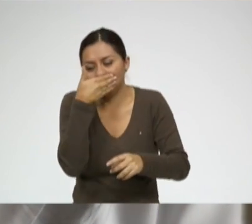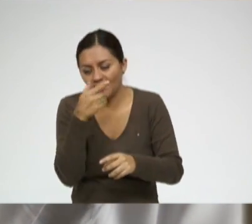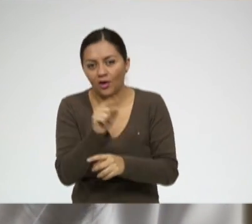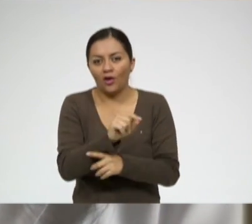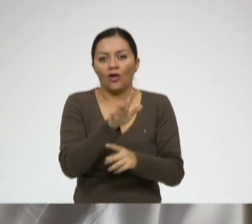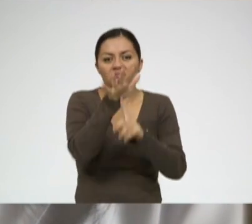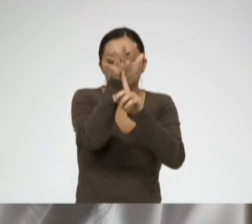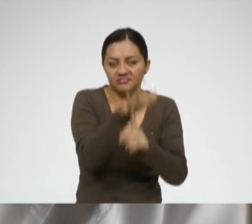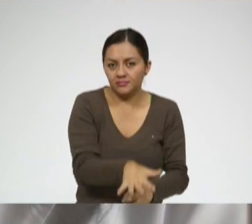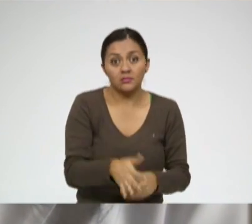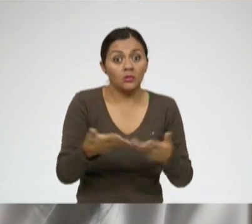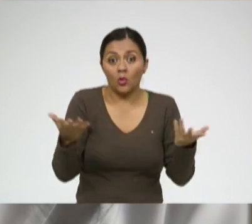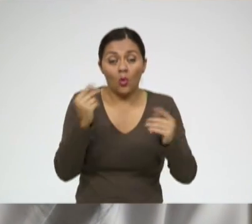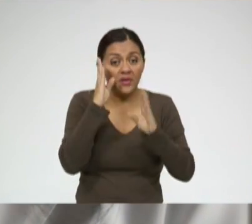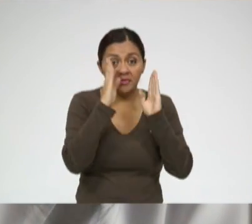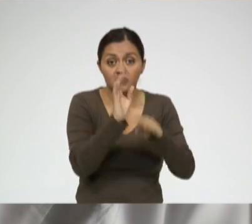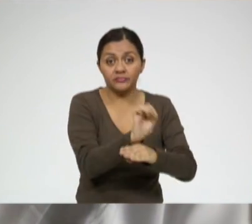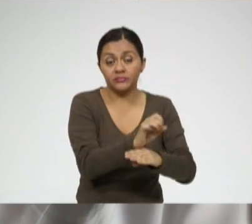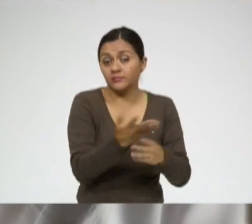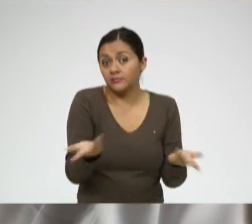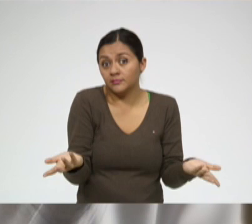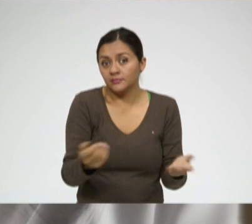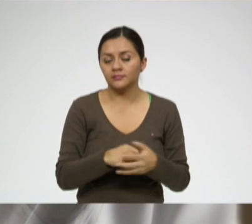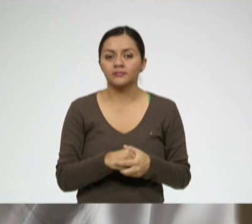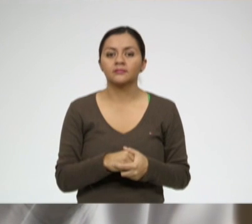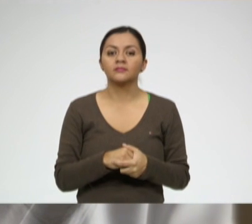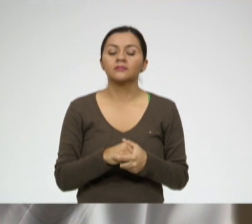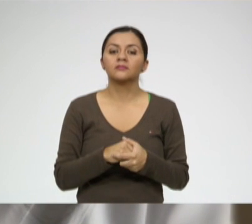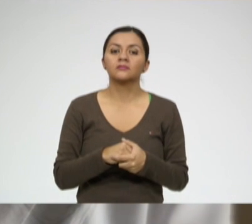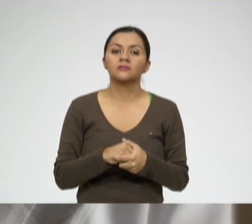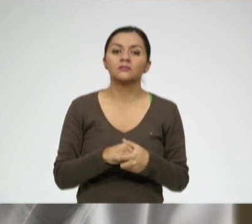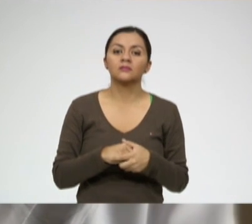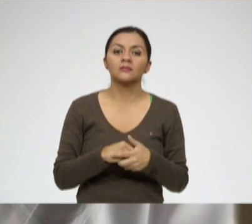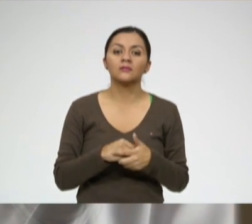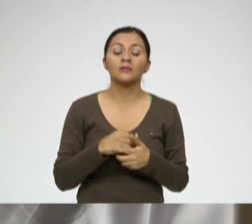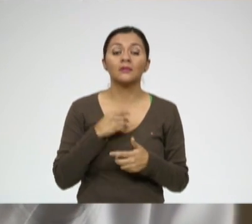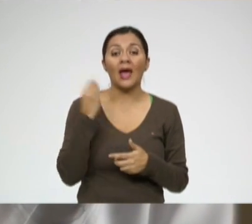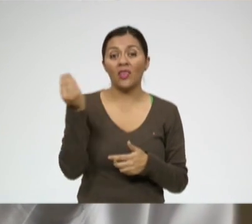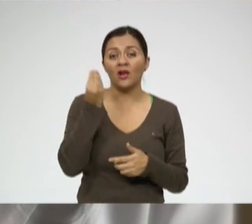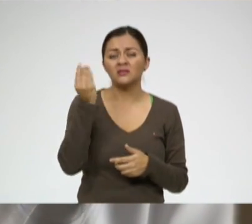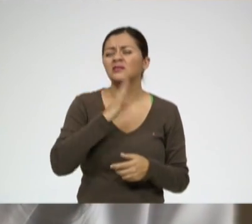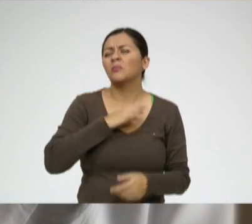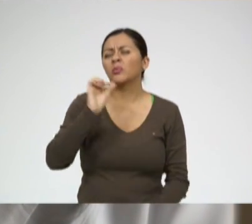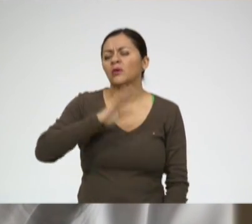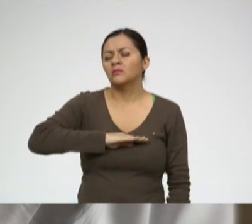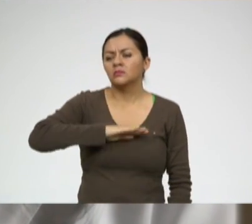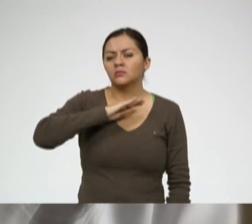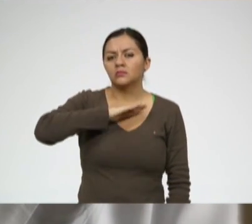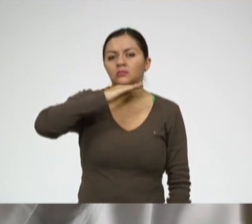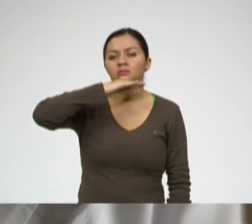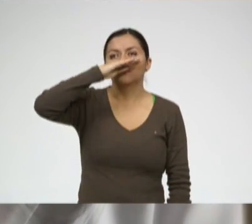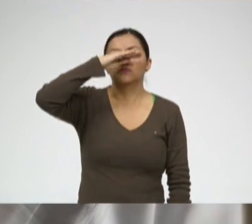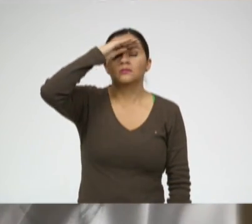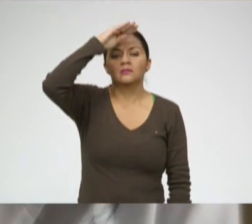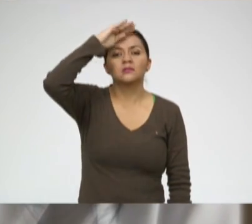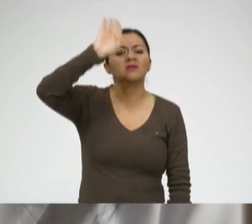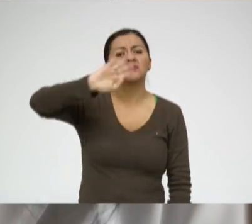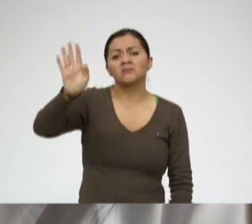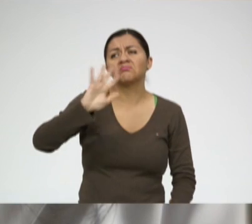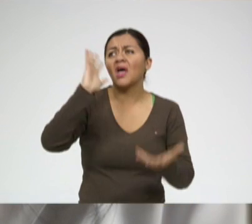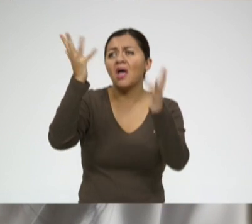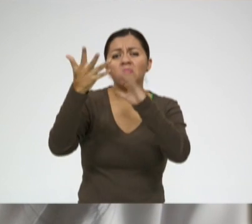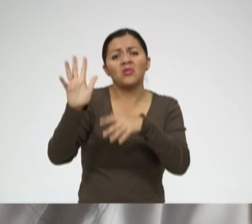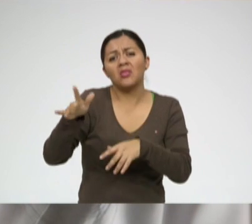o simplemente no se le va a prestar atención. Hay adolescentes que te dicen, ya me he cansado tantas veces de hablar, y no hay